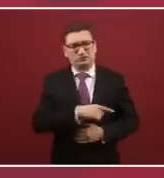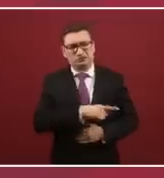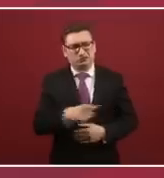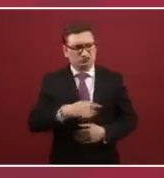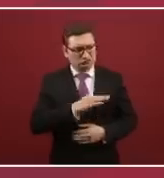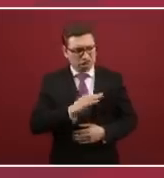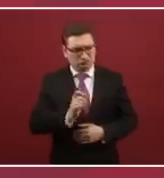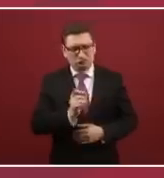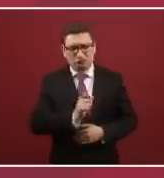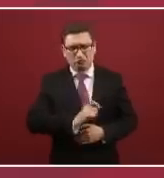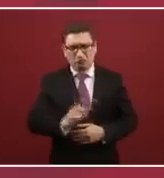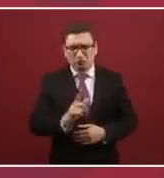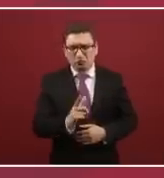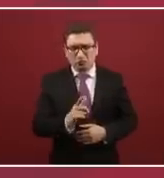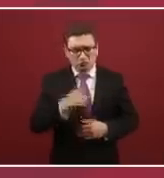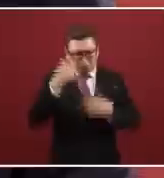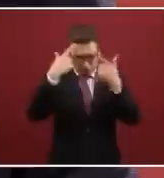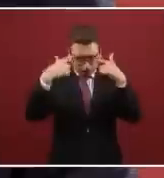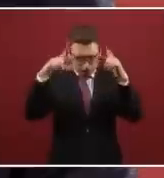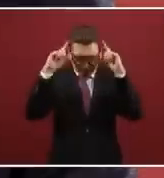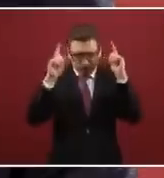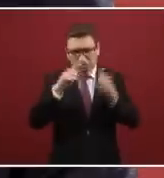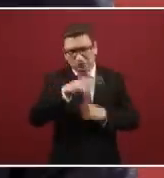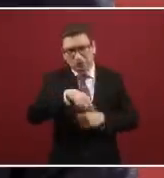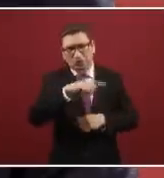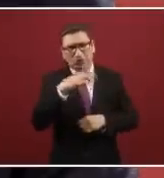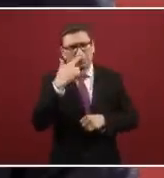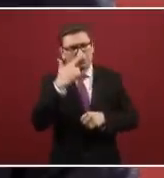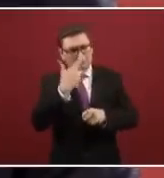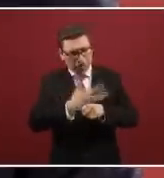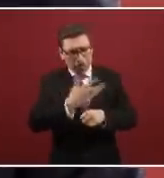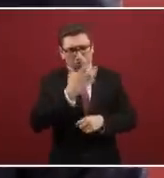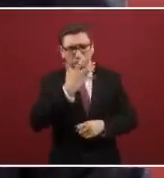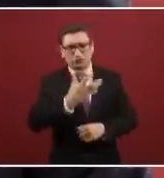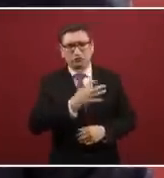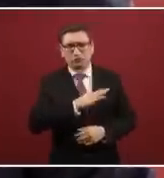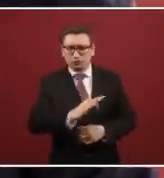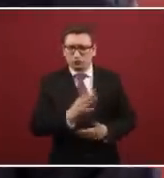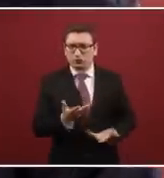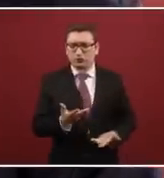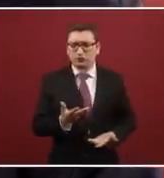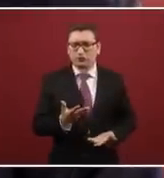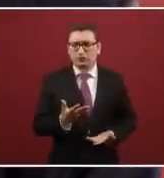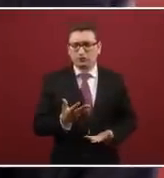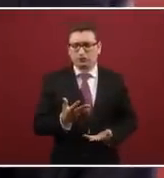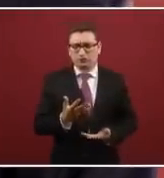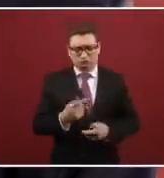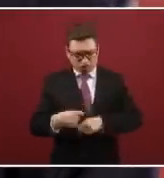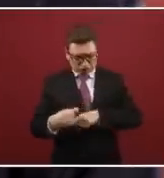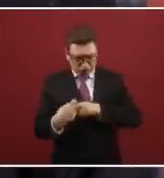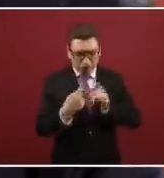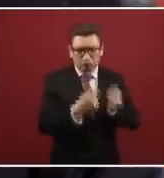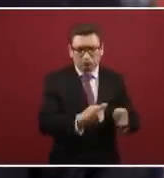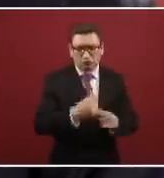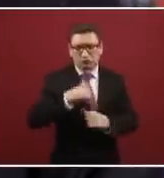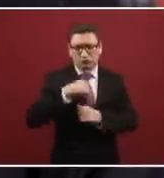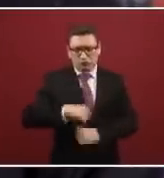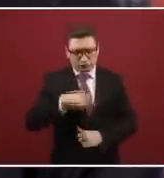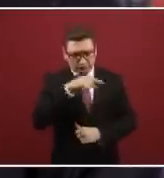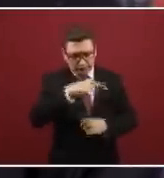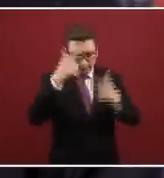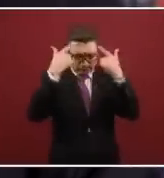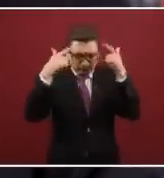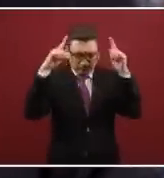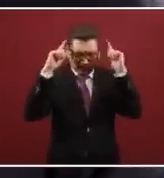profesionales, con marinos responsables? ¿Por qué no la Marina se hace cargo